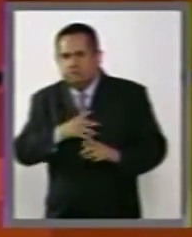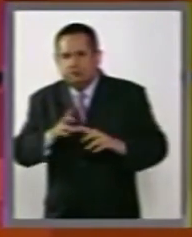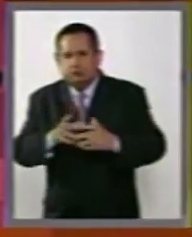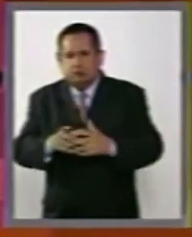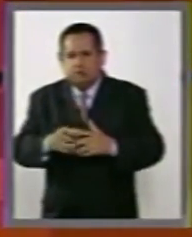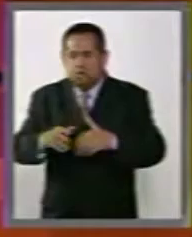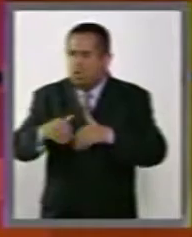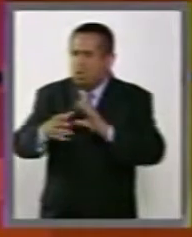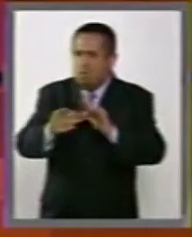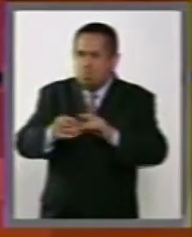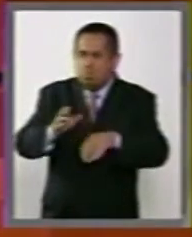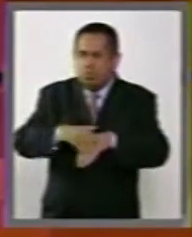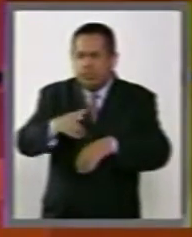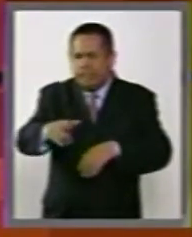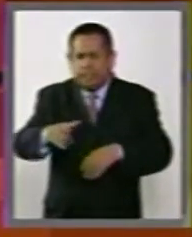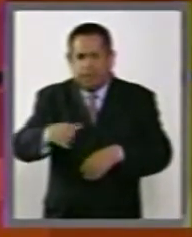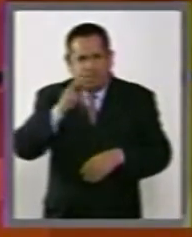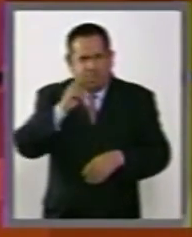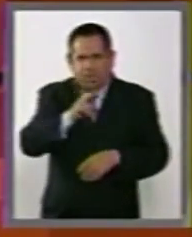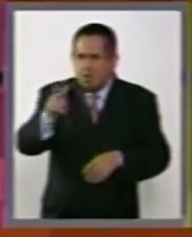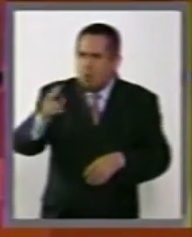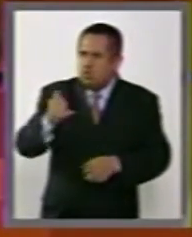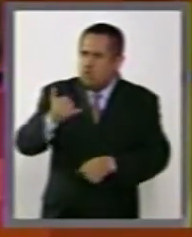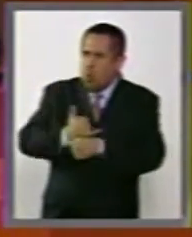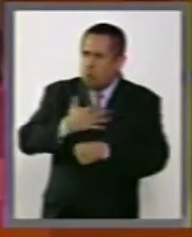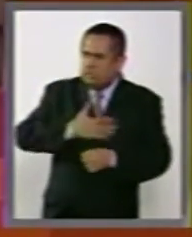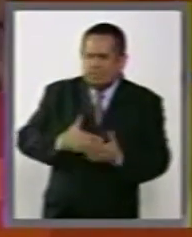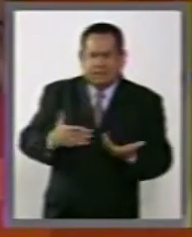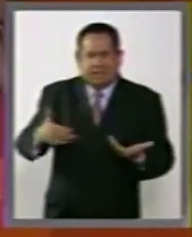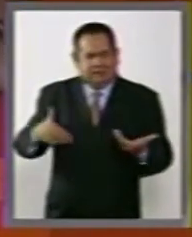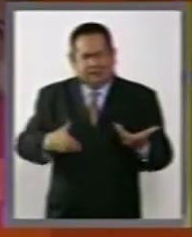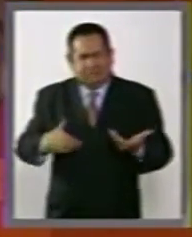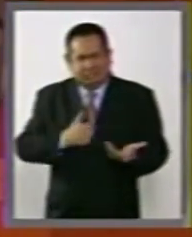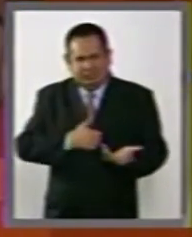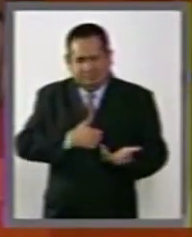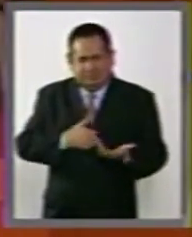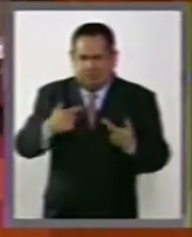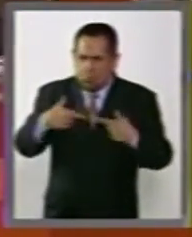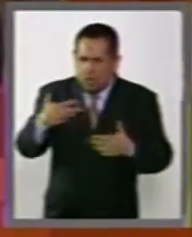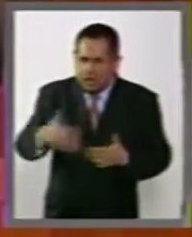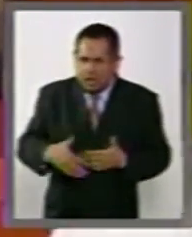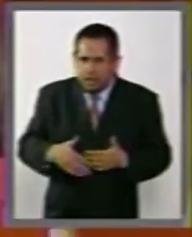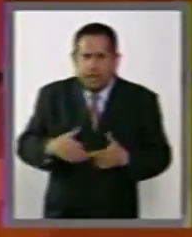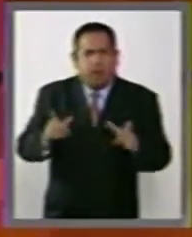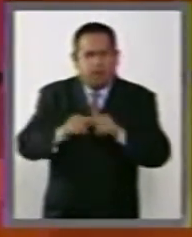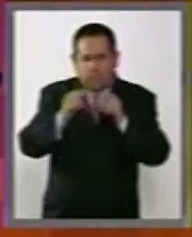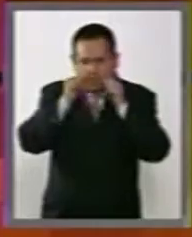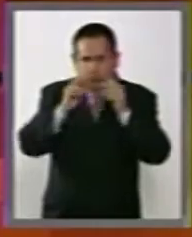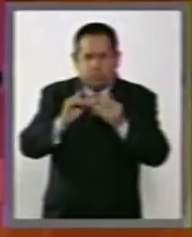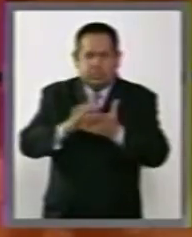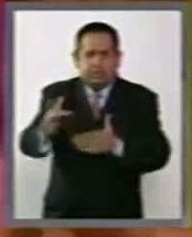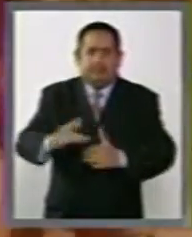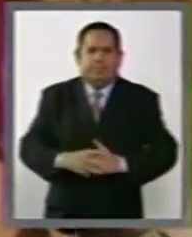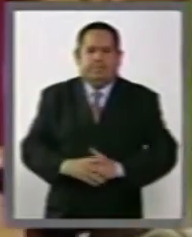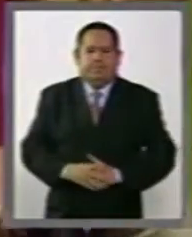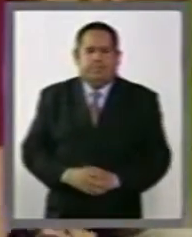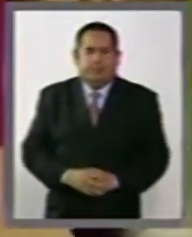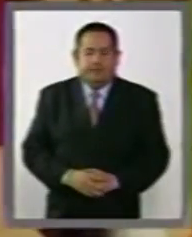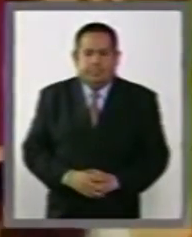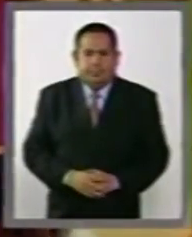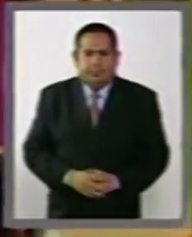protestar porque las injusticias lo lastiman de manera profunda. Por su atención, muchas gracias.